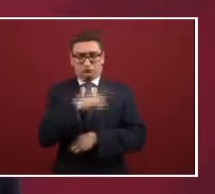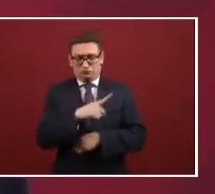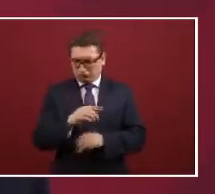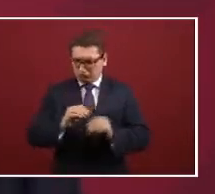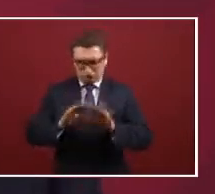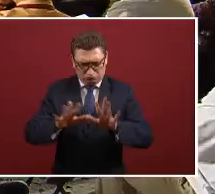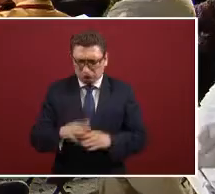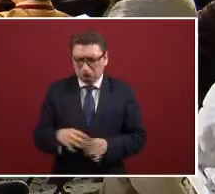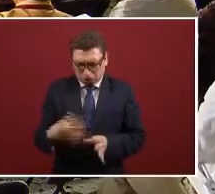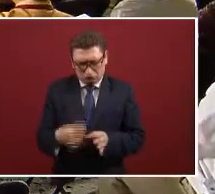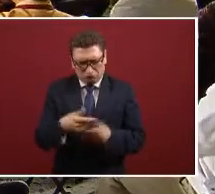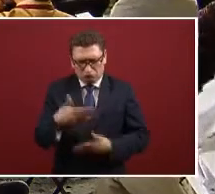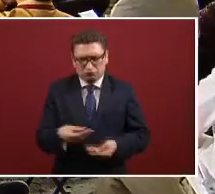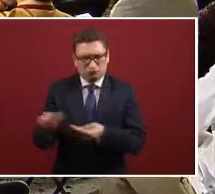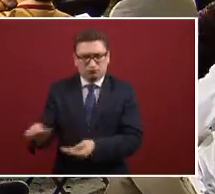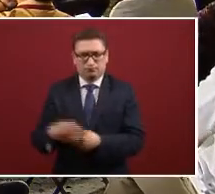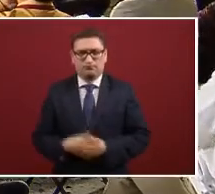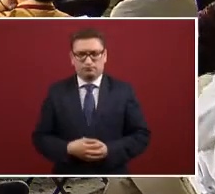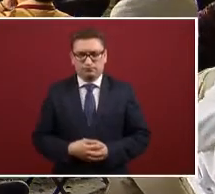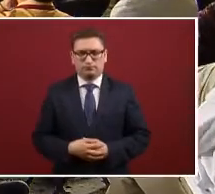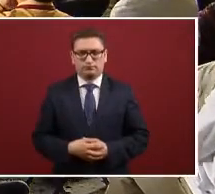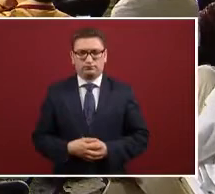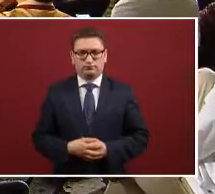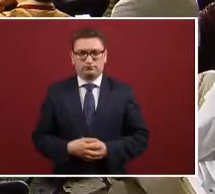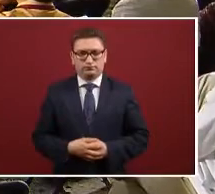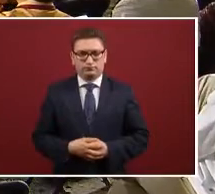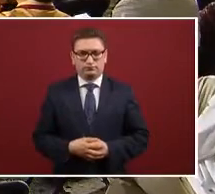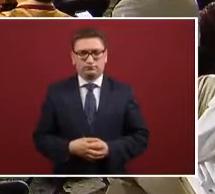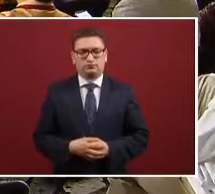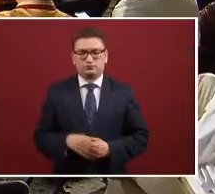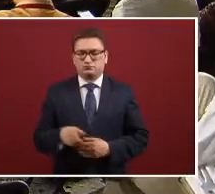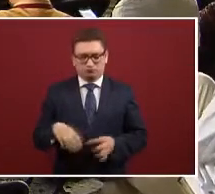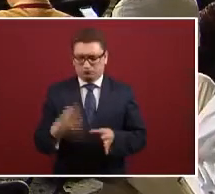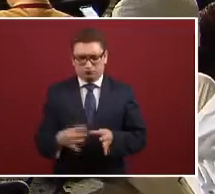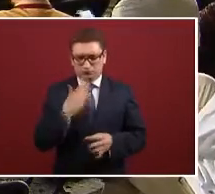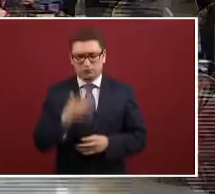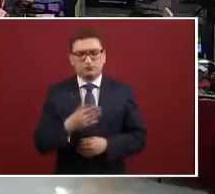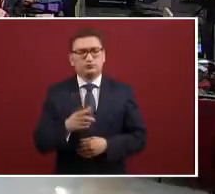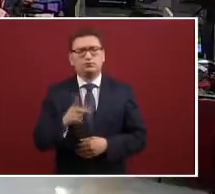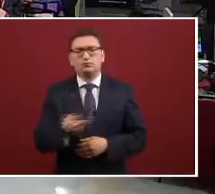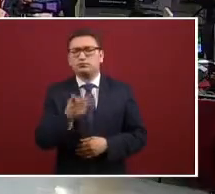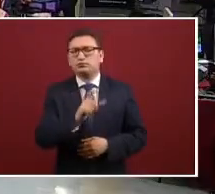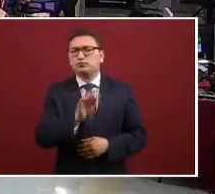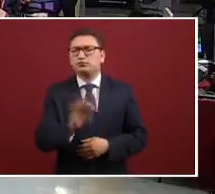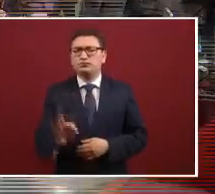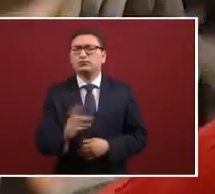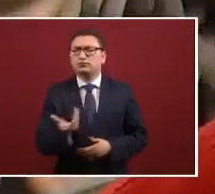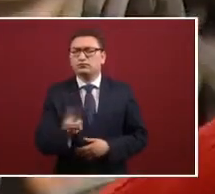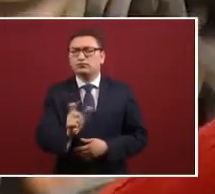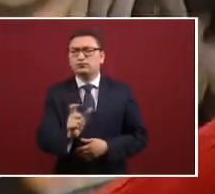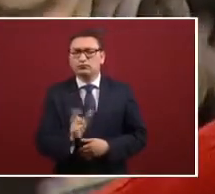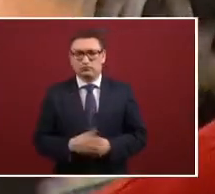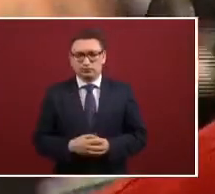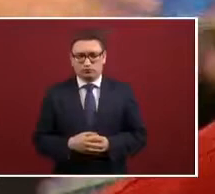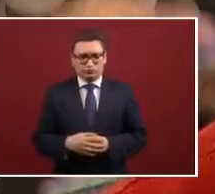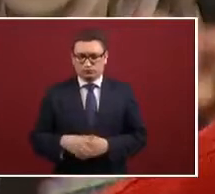si hay una solicitud se va a cumplir ok qué fecha sería presidente la fecha de